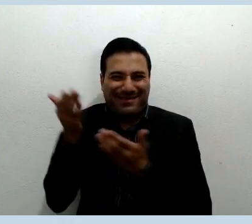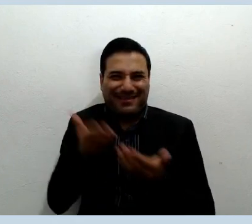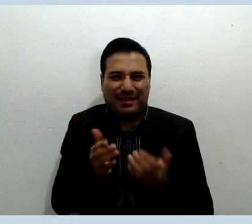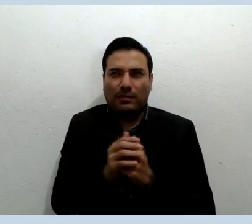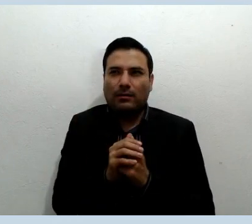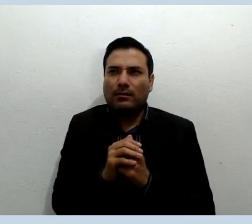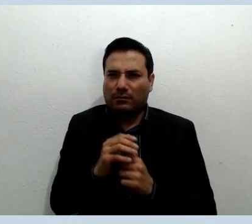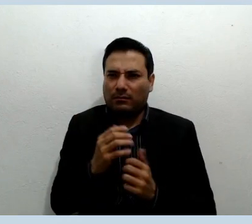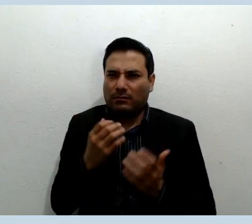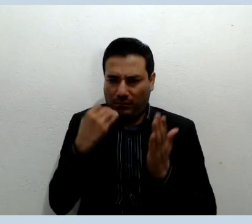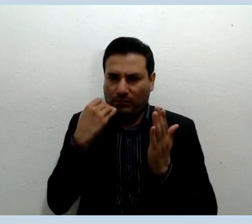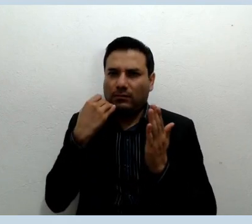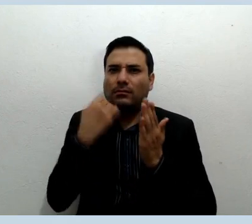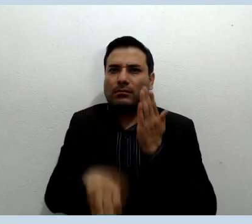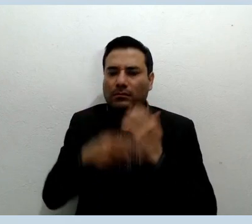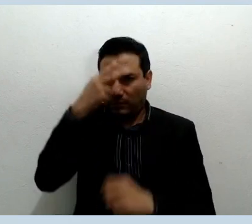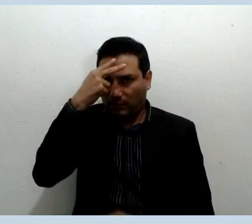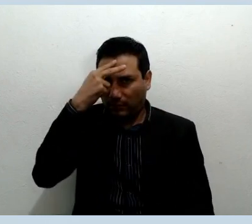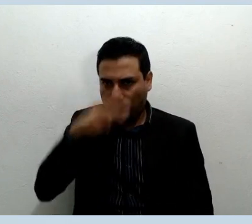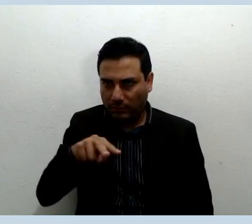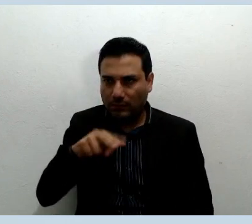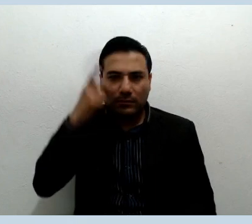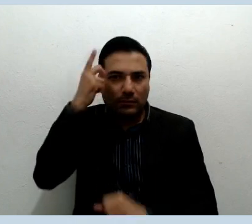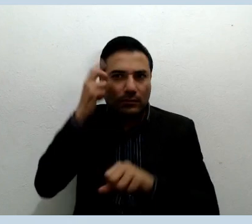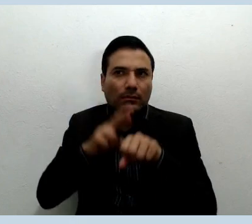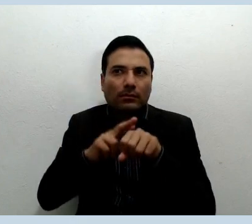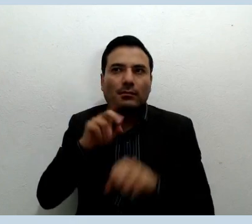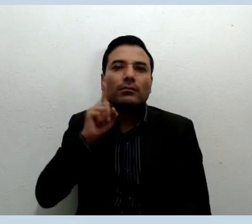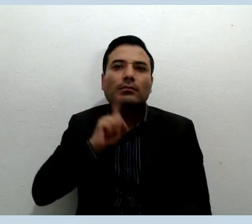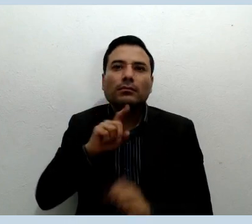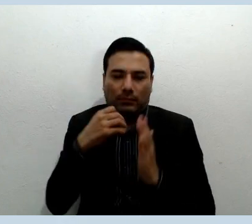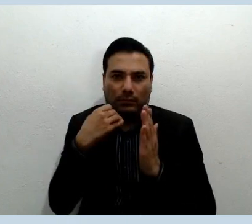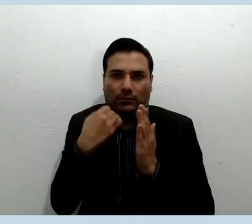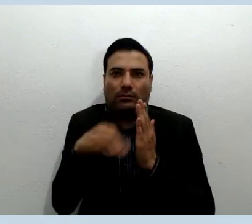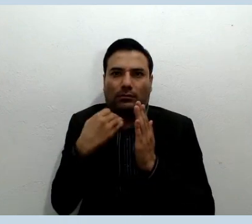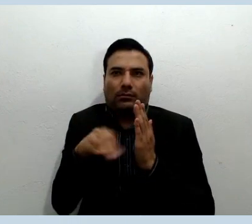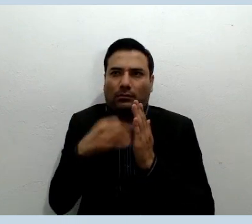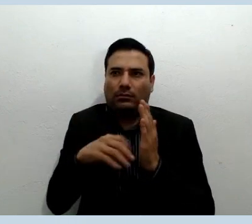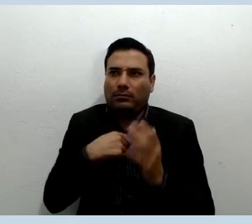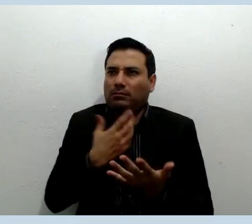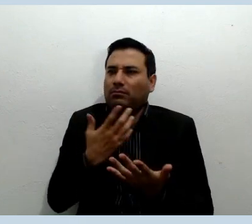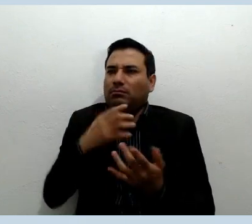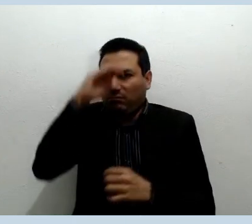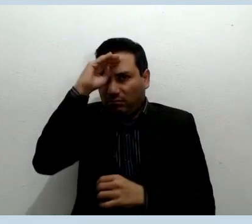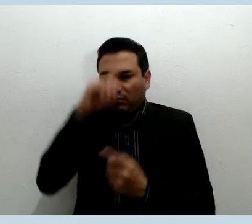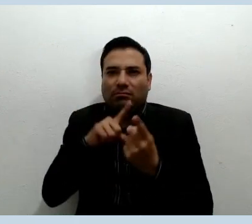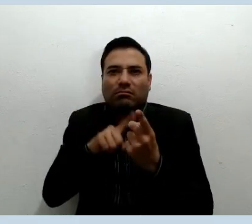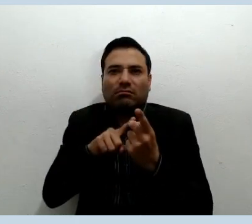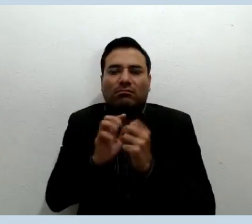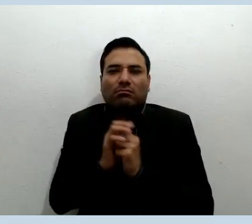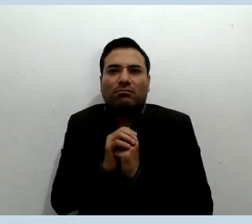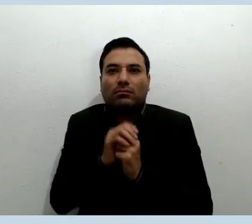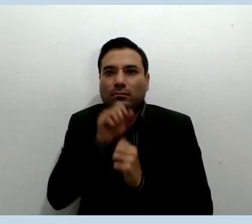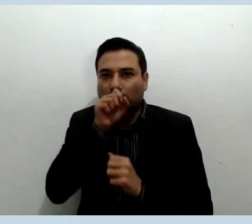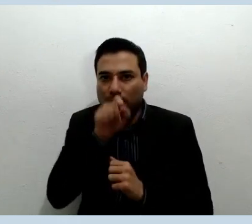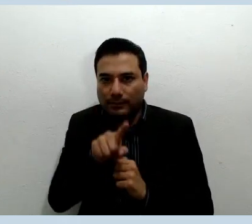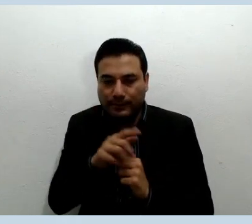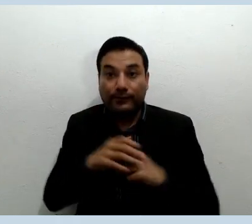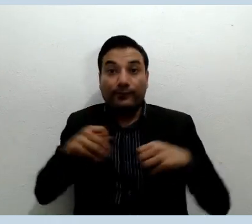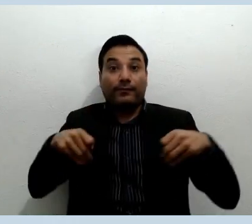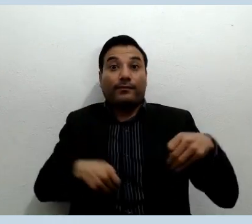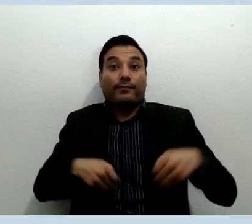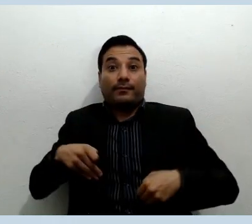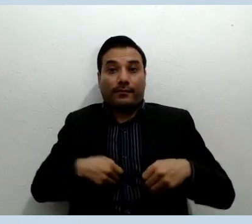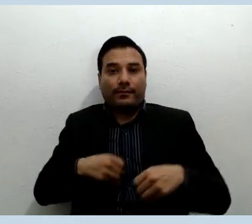por directoras de mi país y este el teatro para infancias es un interés